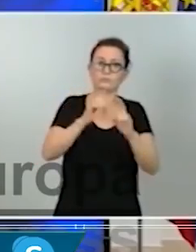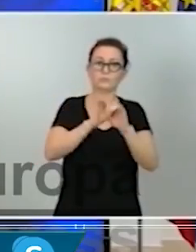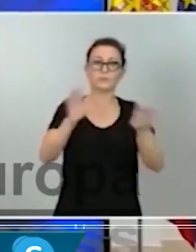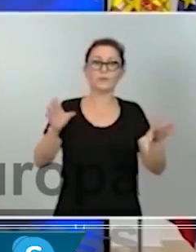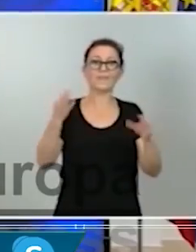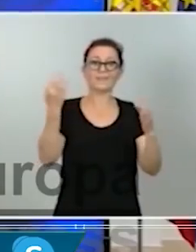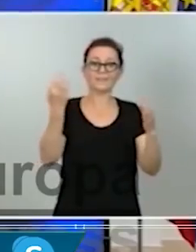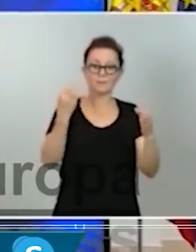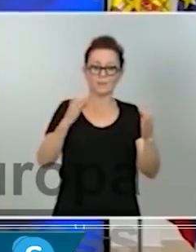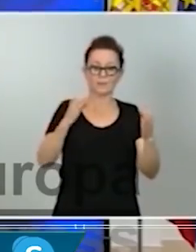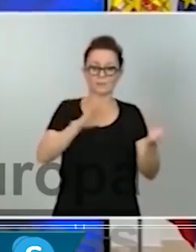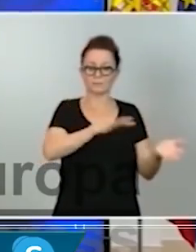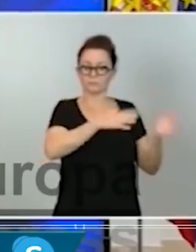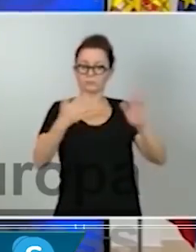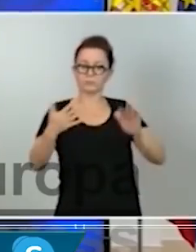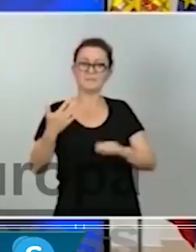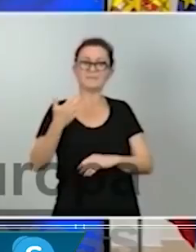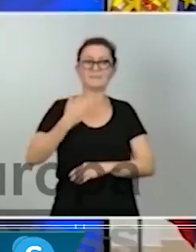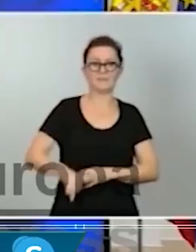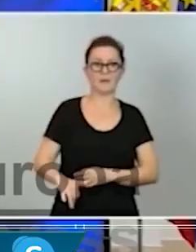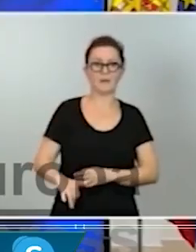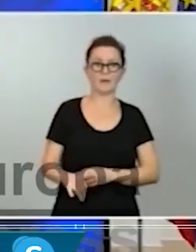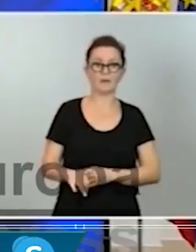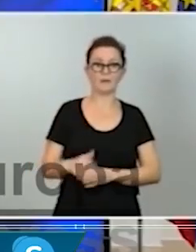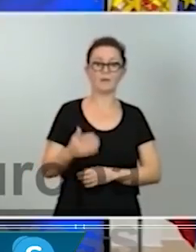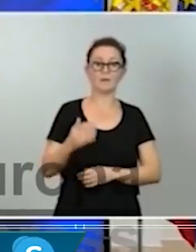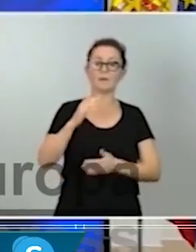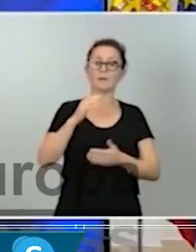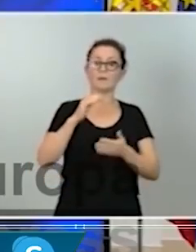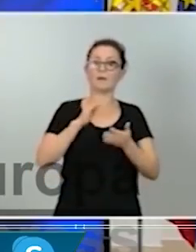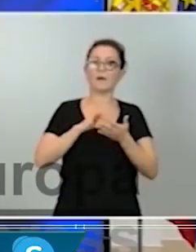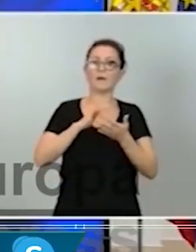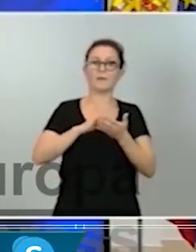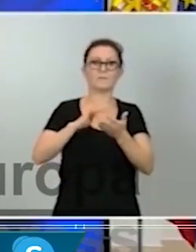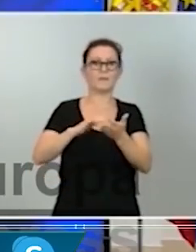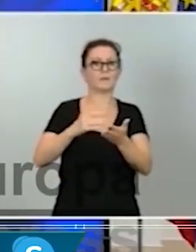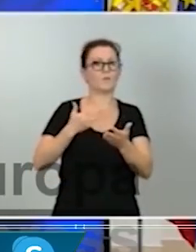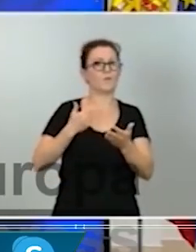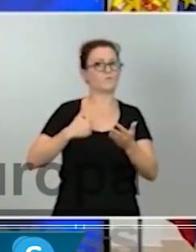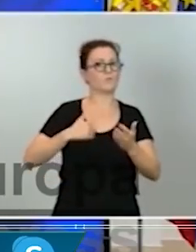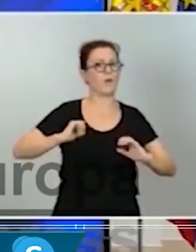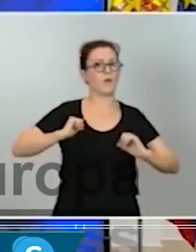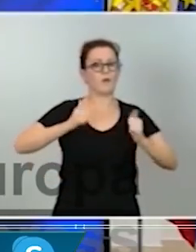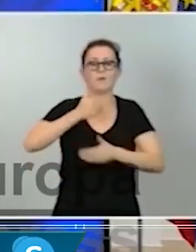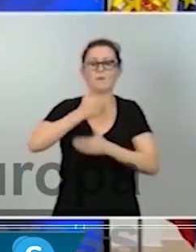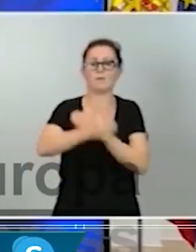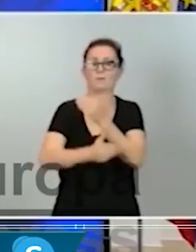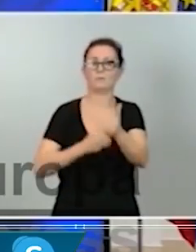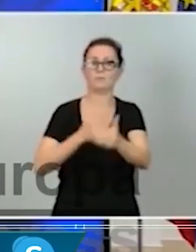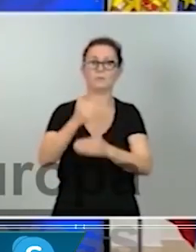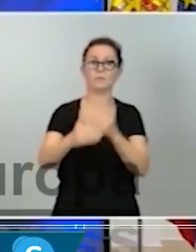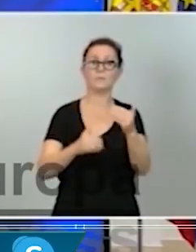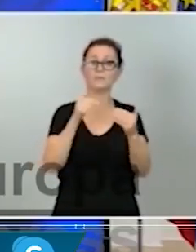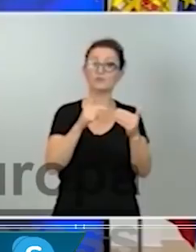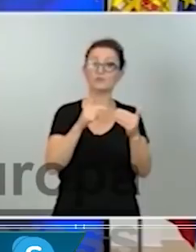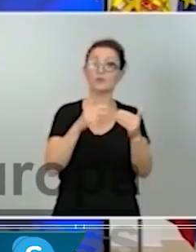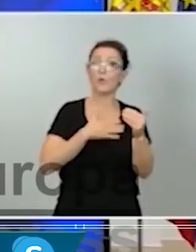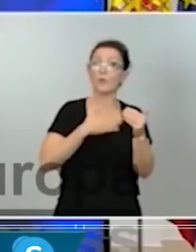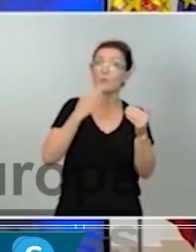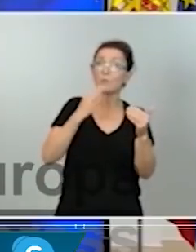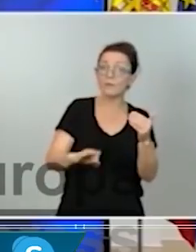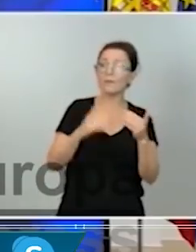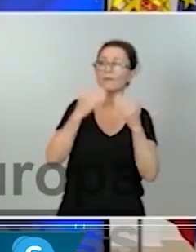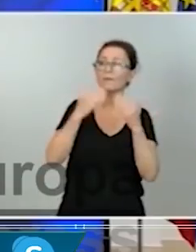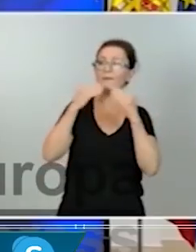excesivamente voluntarista y optimista y luego han tenido que revisar no sólo a la baja sino muy a la baja